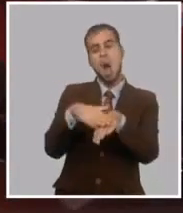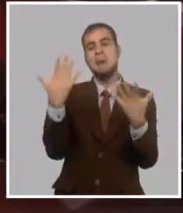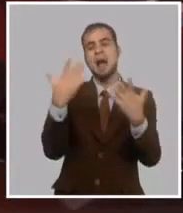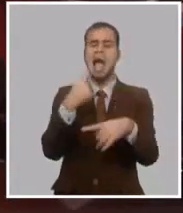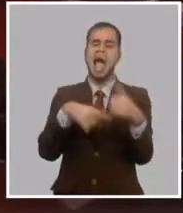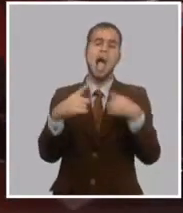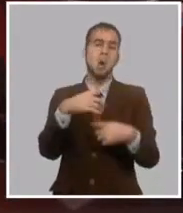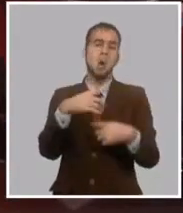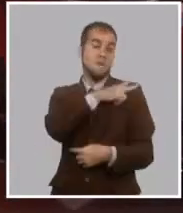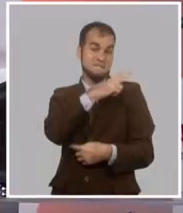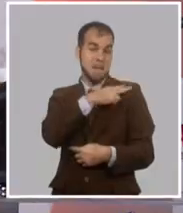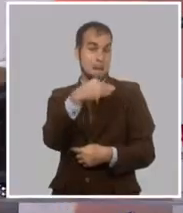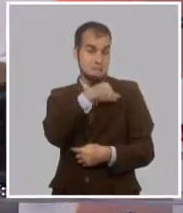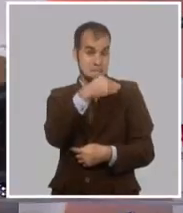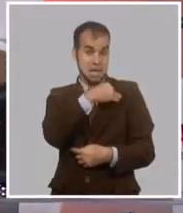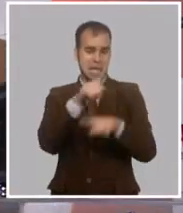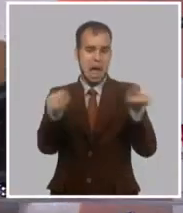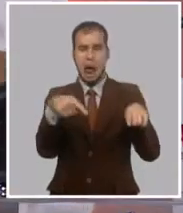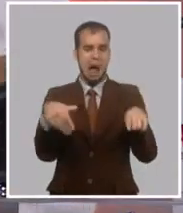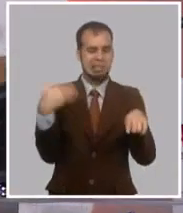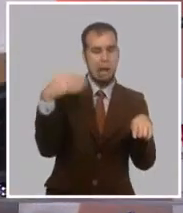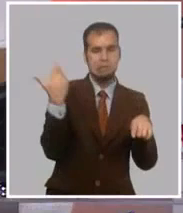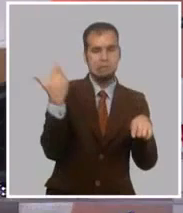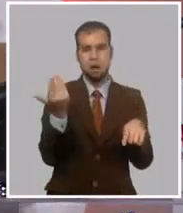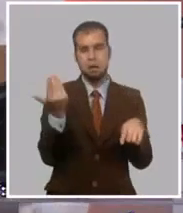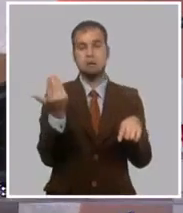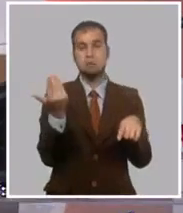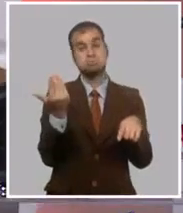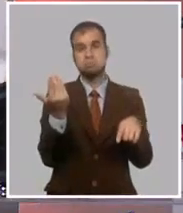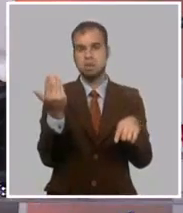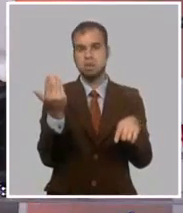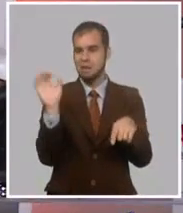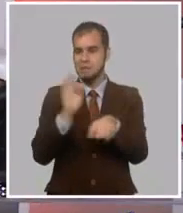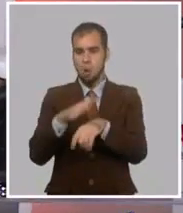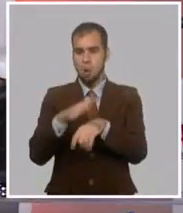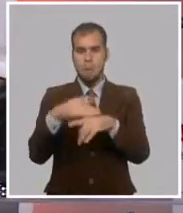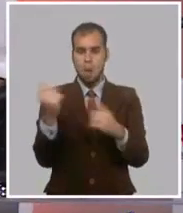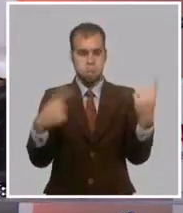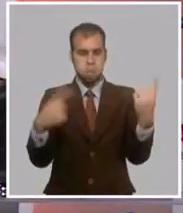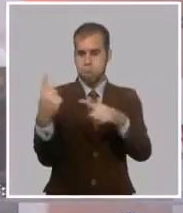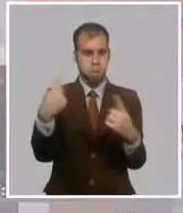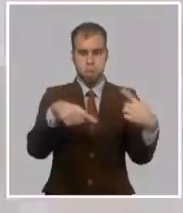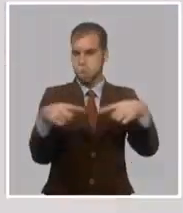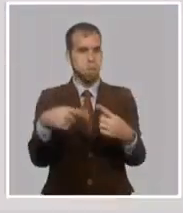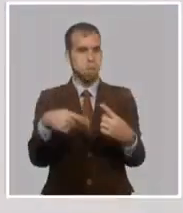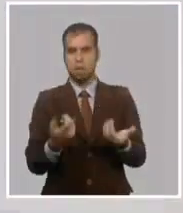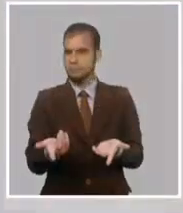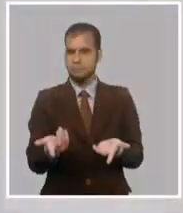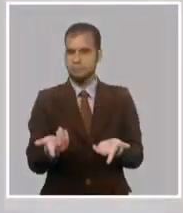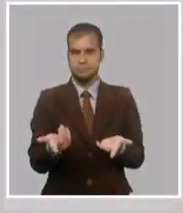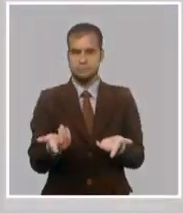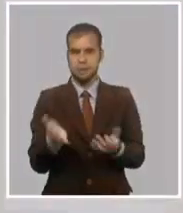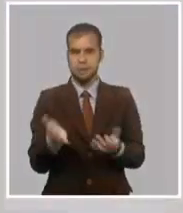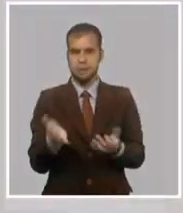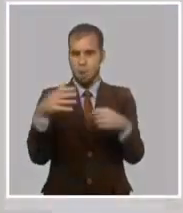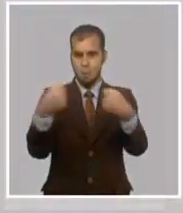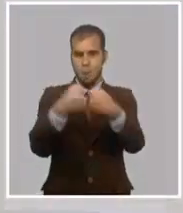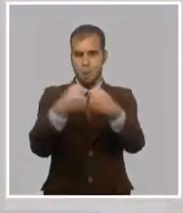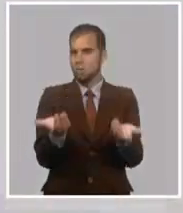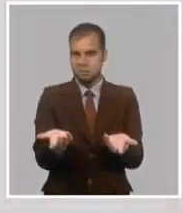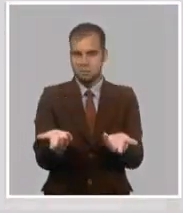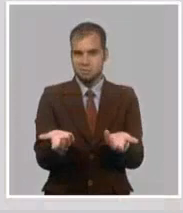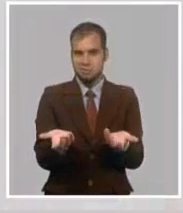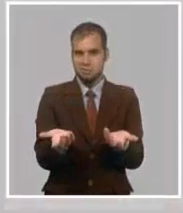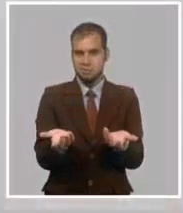militares. Y eso produjo polémicas también e inclusive choques de opiniones. Los dos libros más significativos